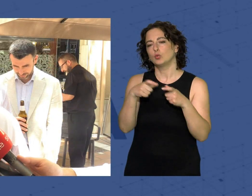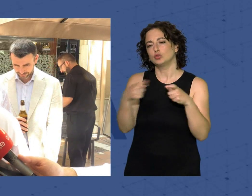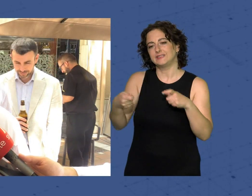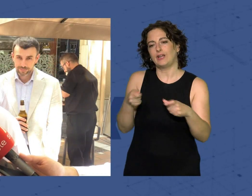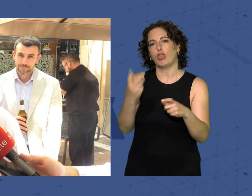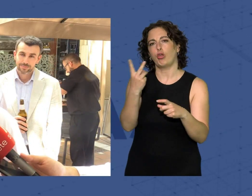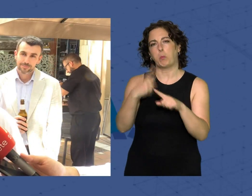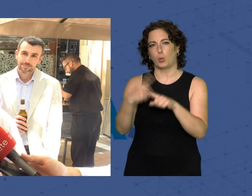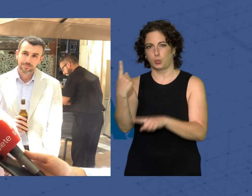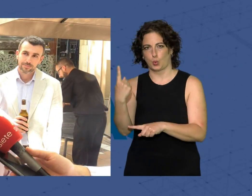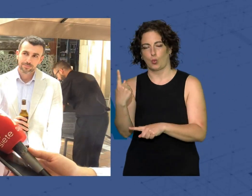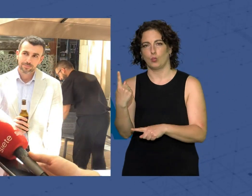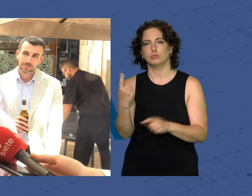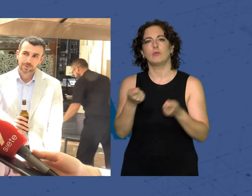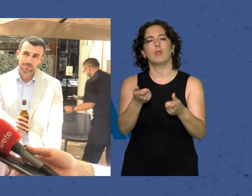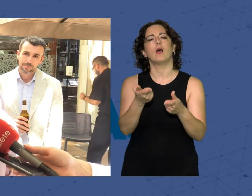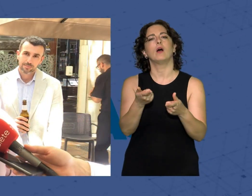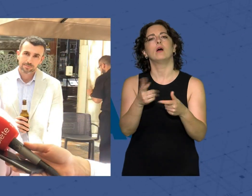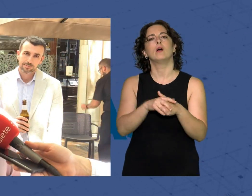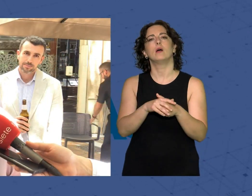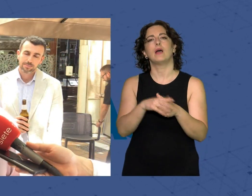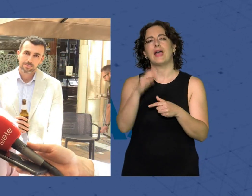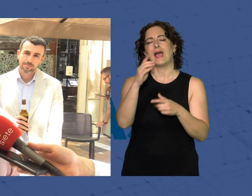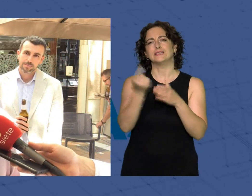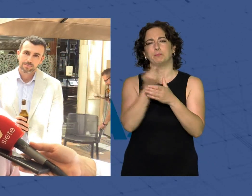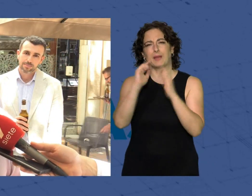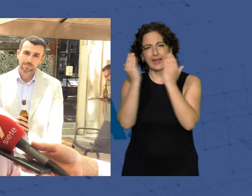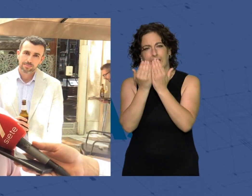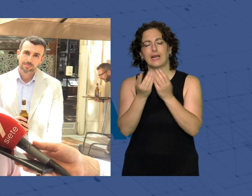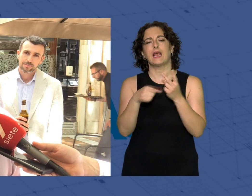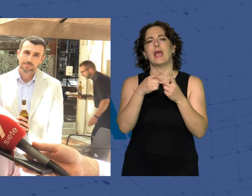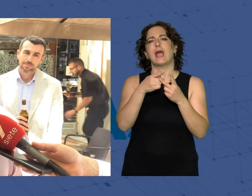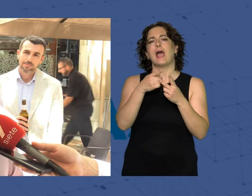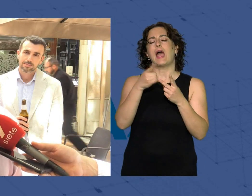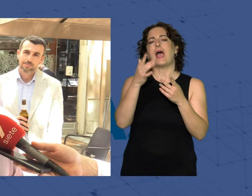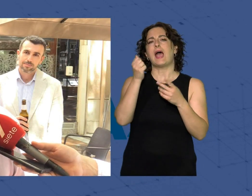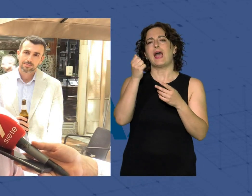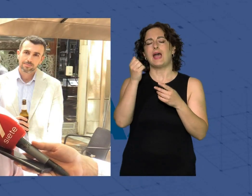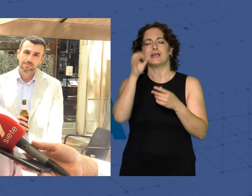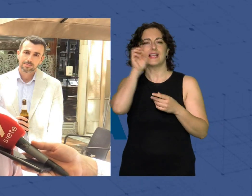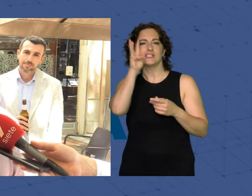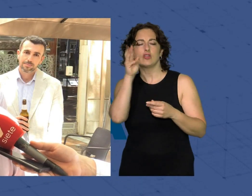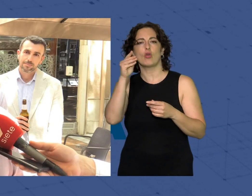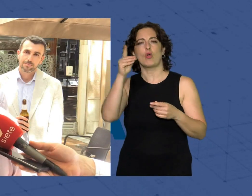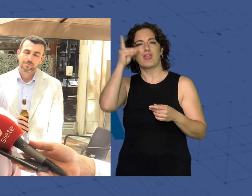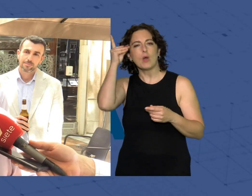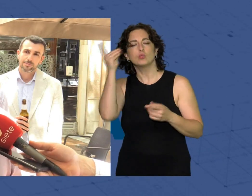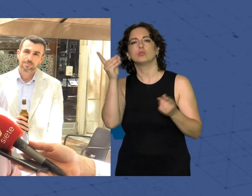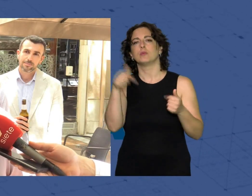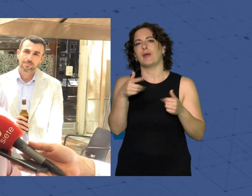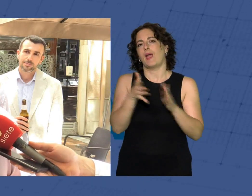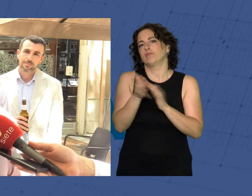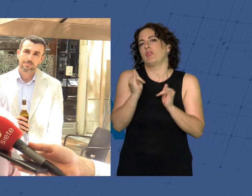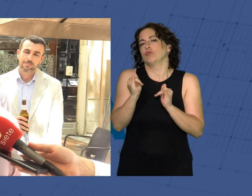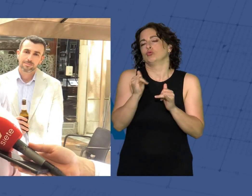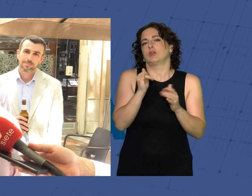dos por uno que le hemos facilitado a Asperger a Salsido a Down para que puedan disfrutar también de esta ruta de tapas